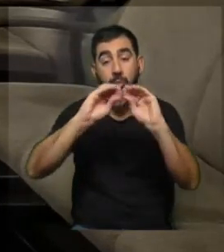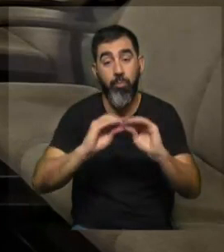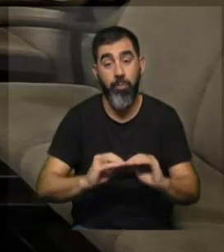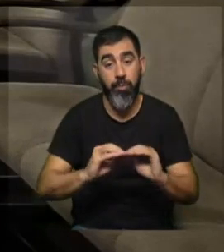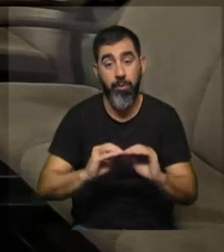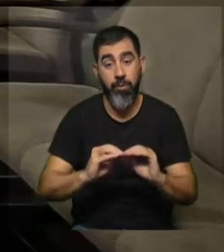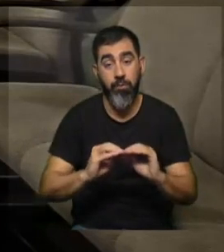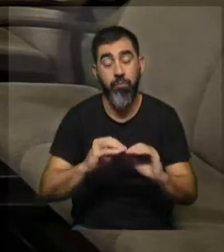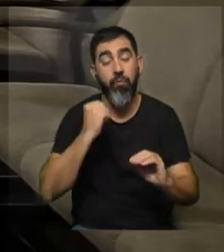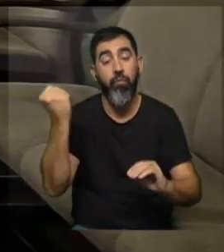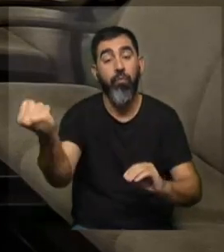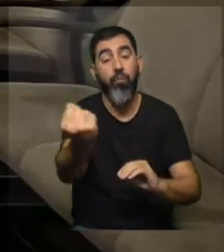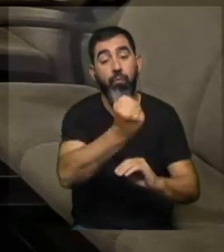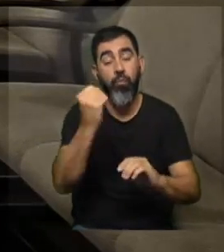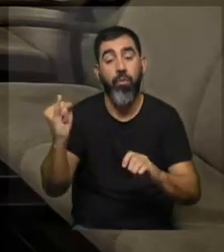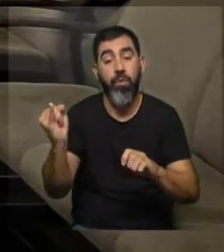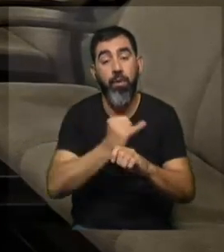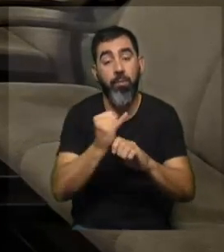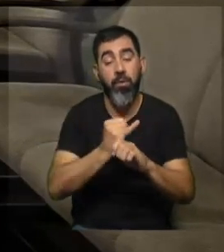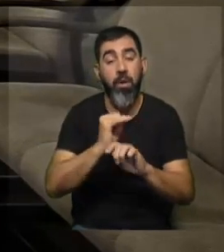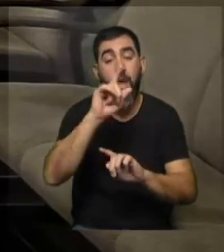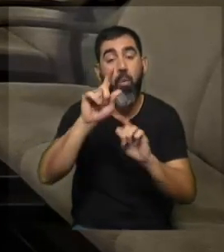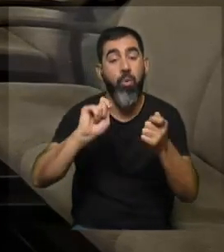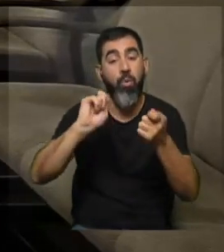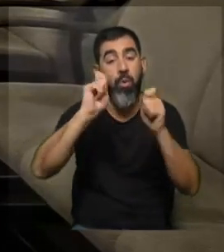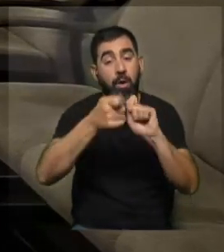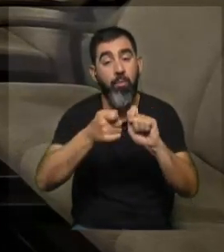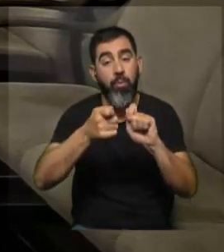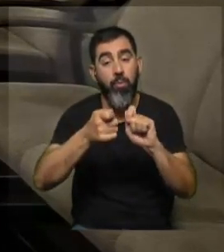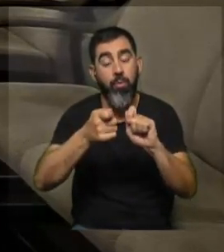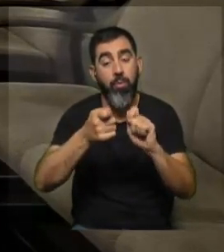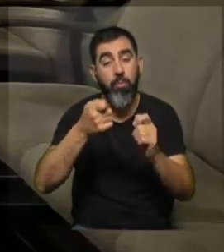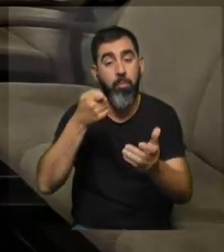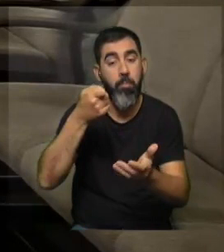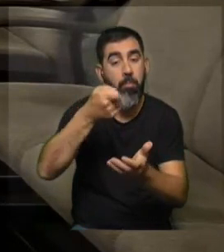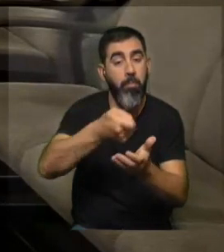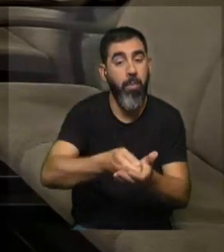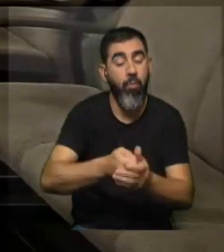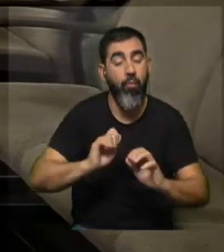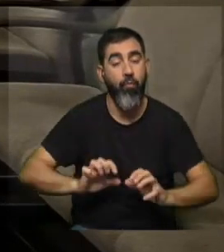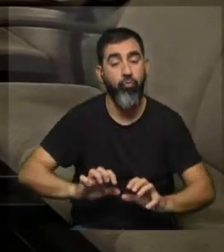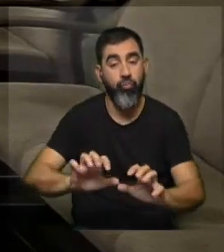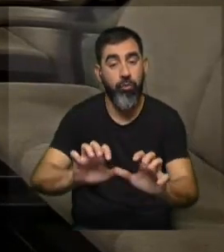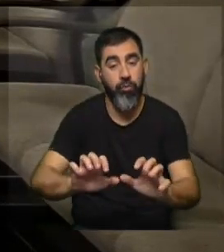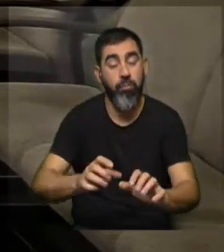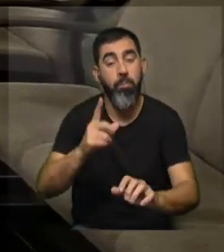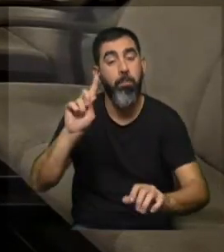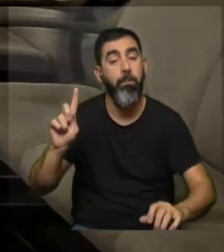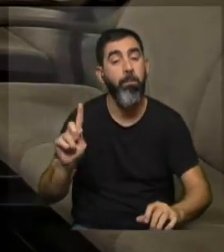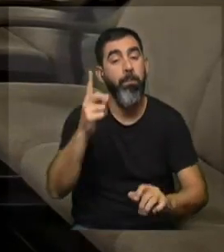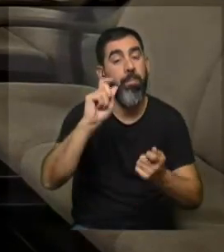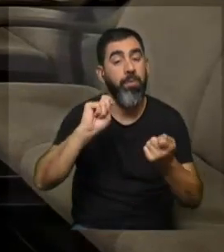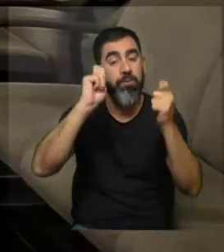cuentas lo esencial para la institución son algunos cambios en torno a las retribuciones de los funcionarios pero el principal